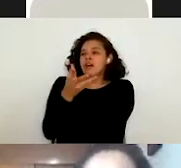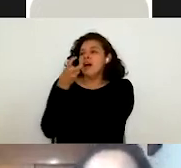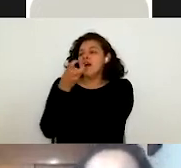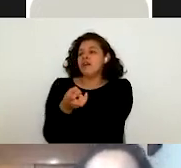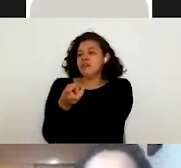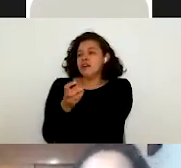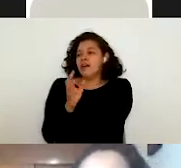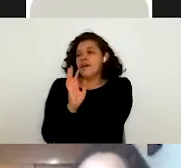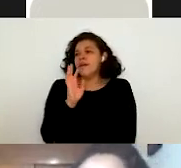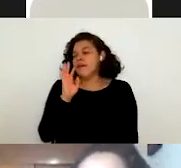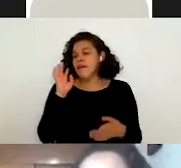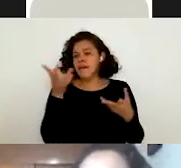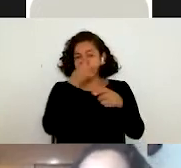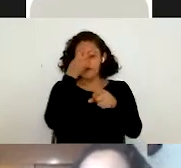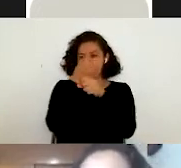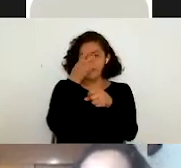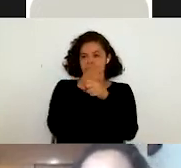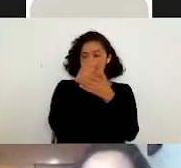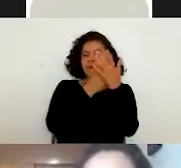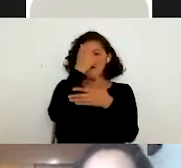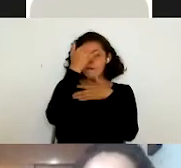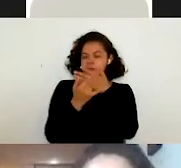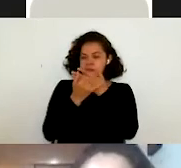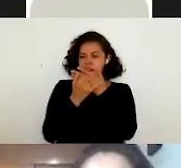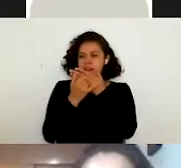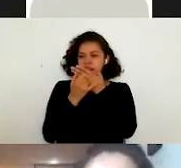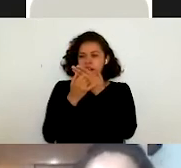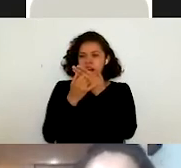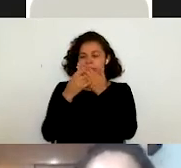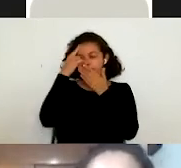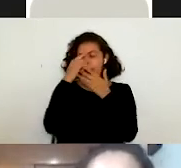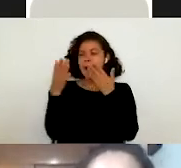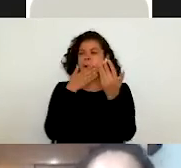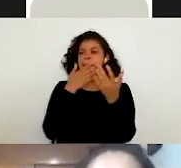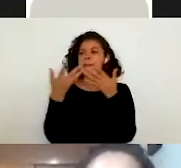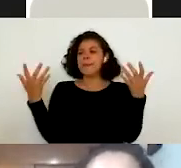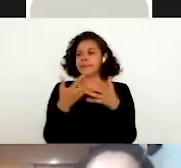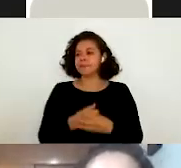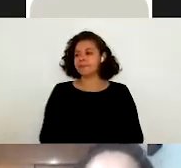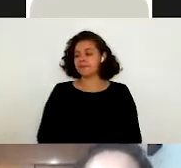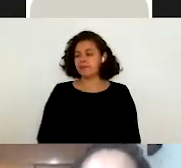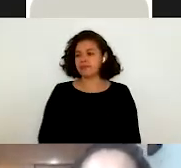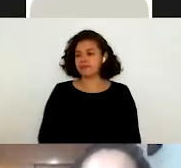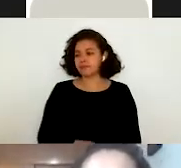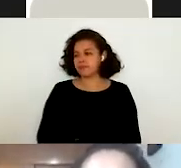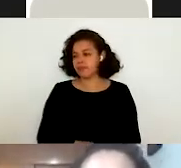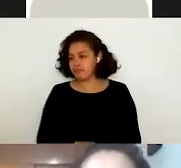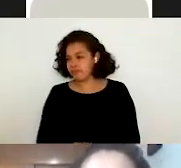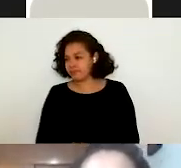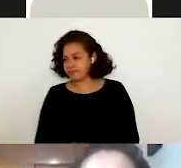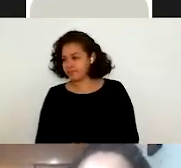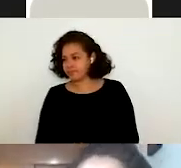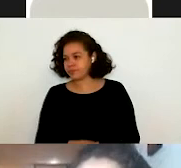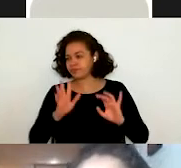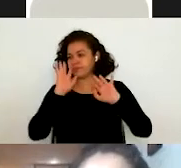la segunda parte de los proyectos, ¿no? Que es la ejecución del mismo. Y por último, tenemos